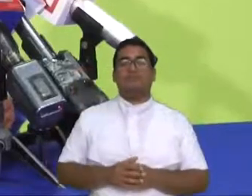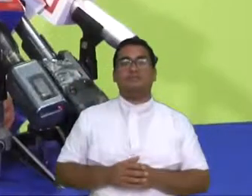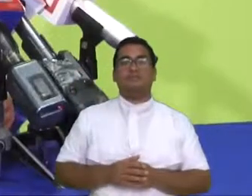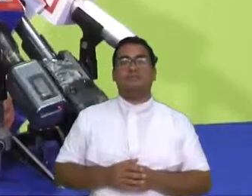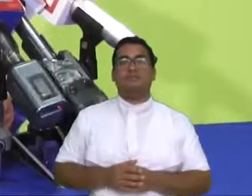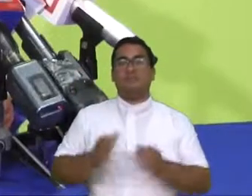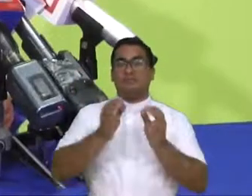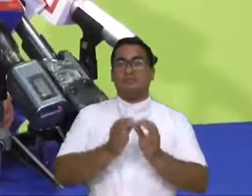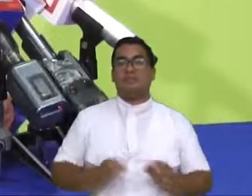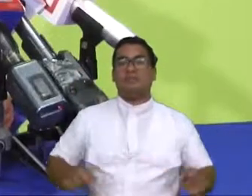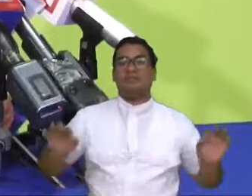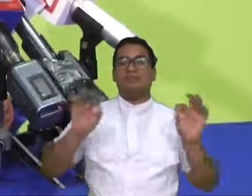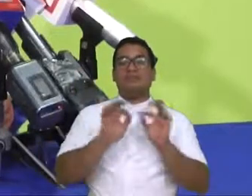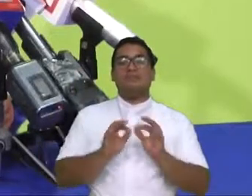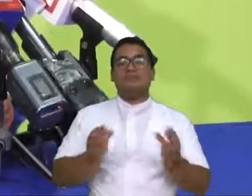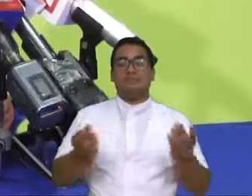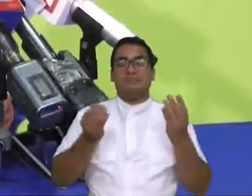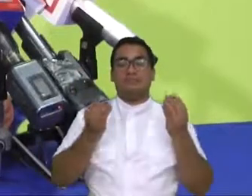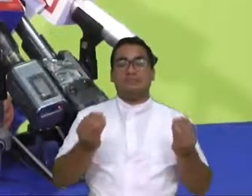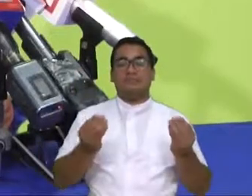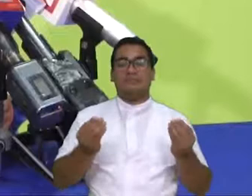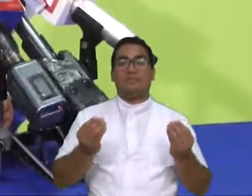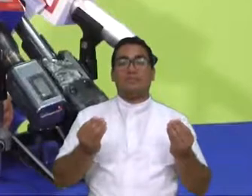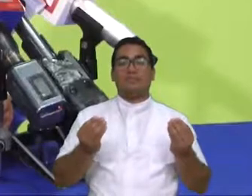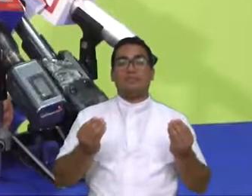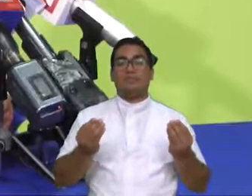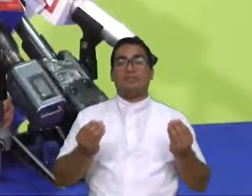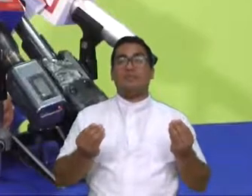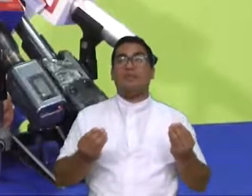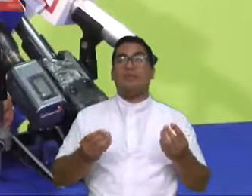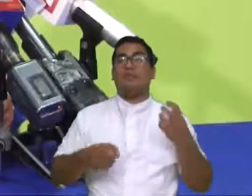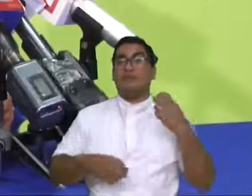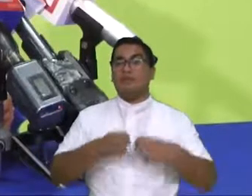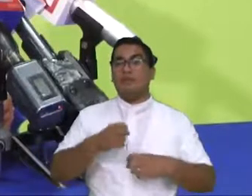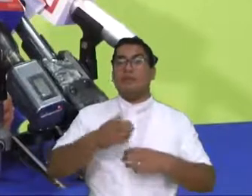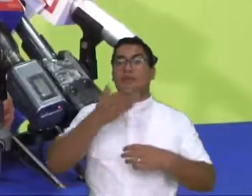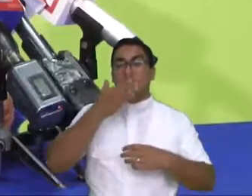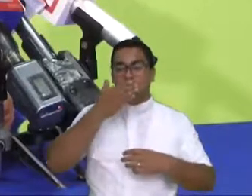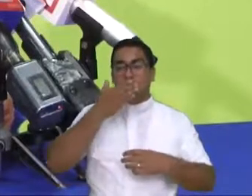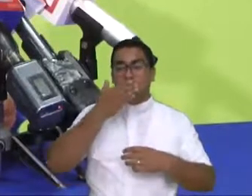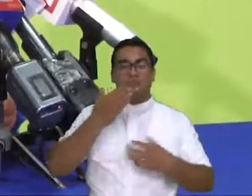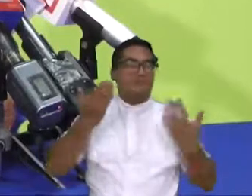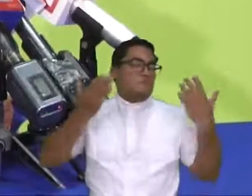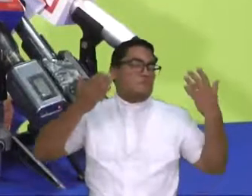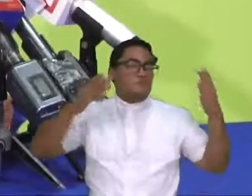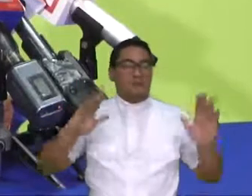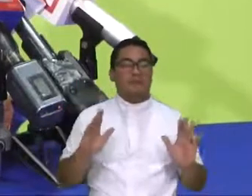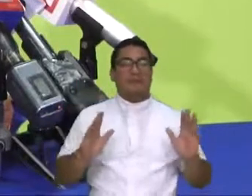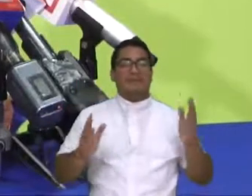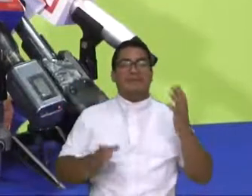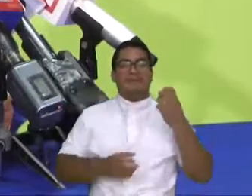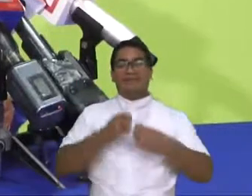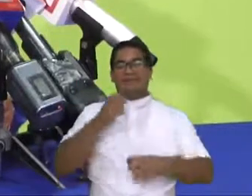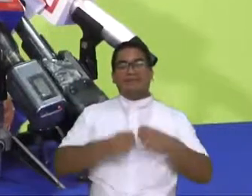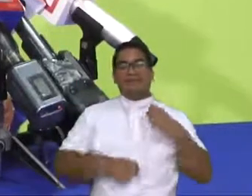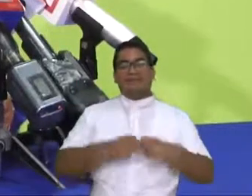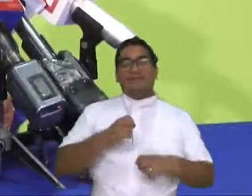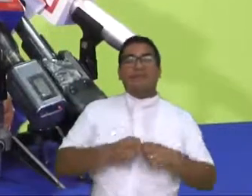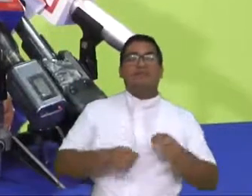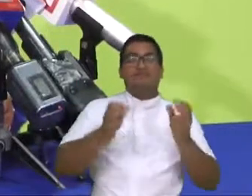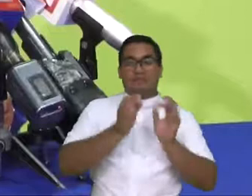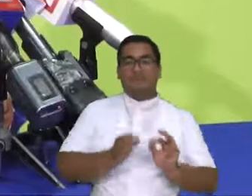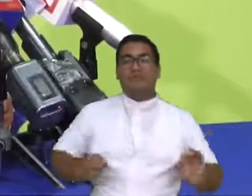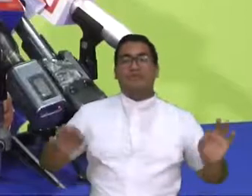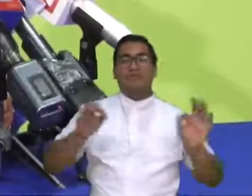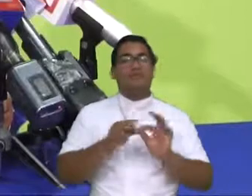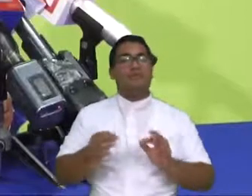Es importante el hecho de que si presentamos cuadros respiratorios por cualquier índole de virus o bacteria que se pueda presentar,